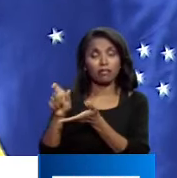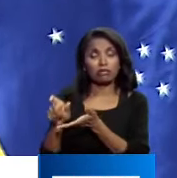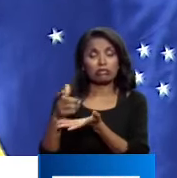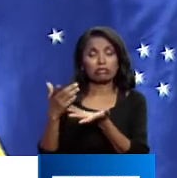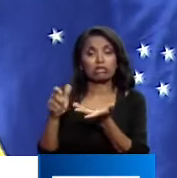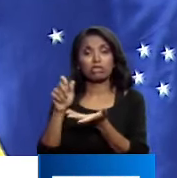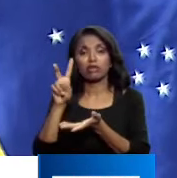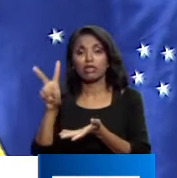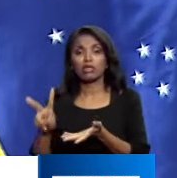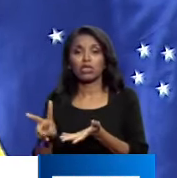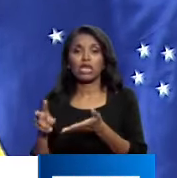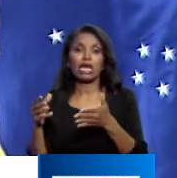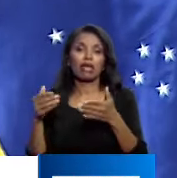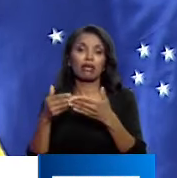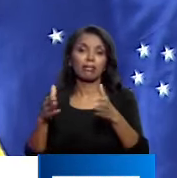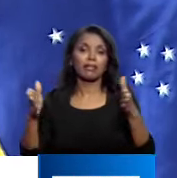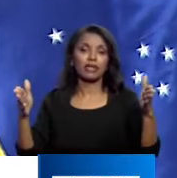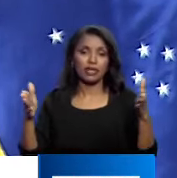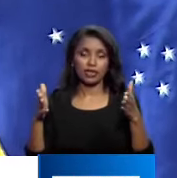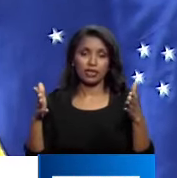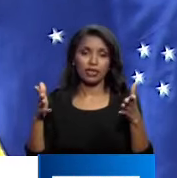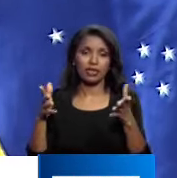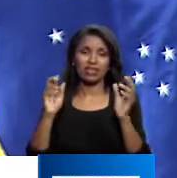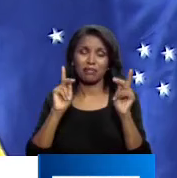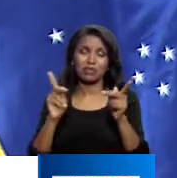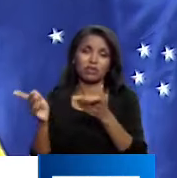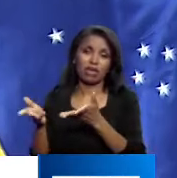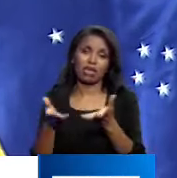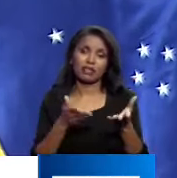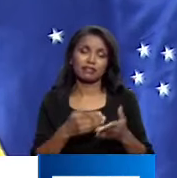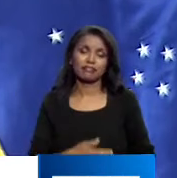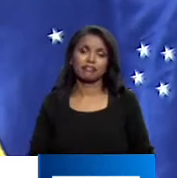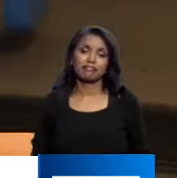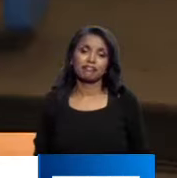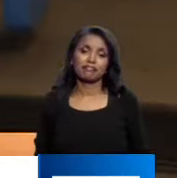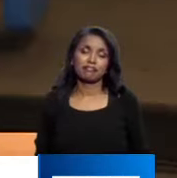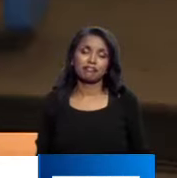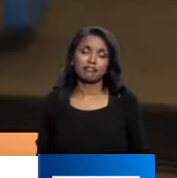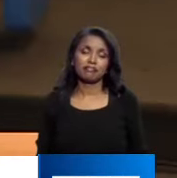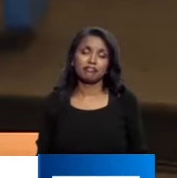una política de puertas abiertas fomentando la migración de sus ciudadanos.